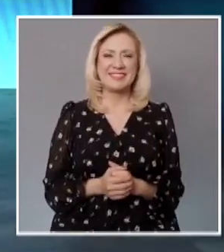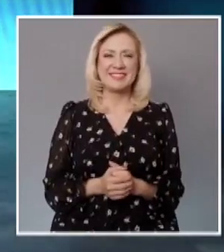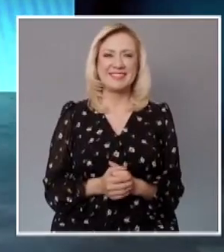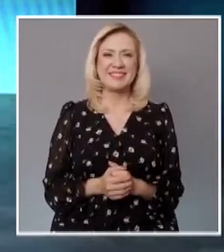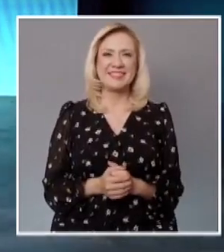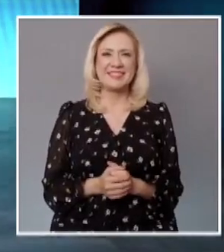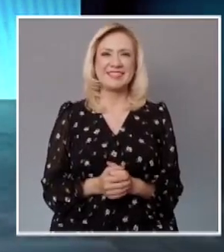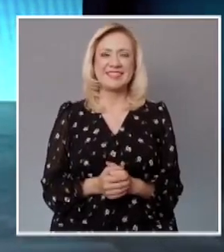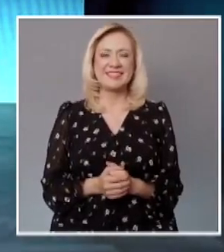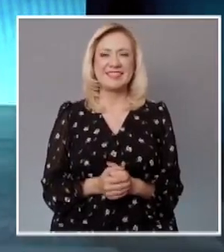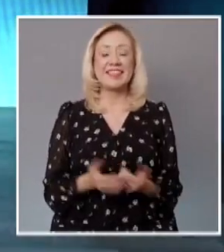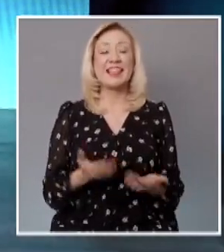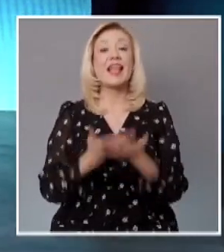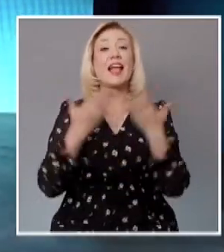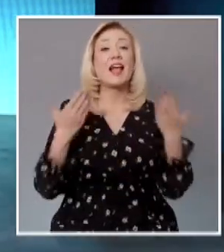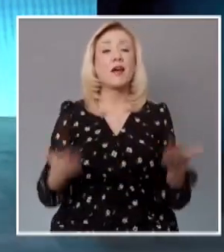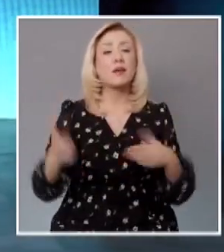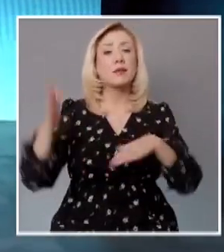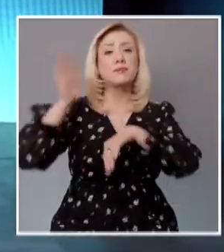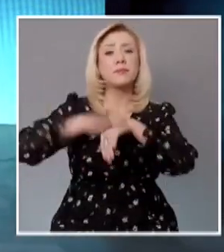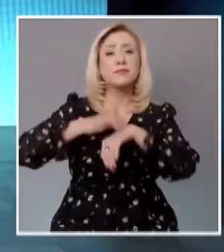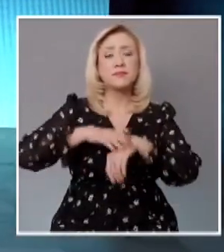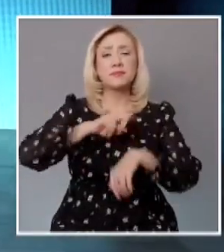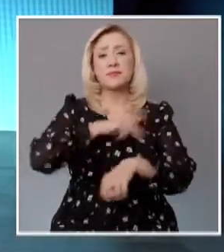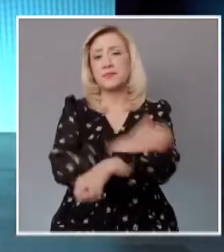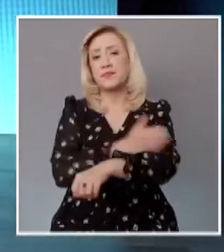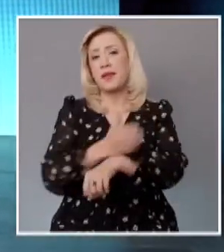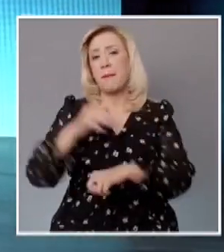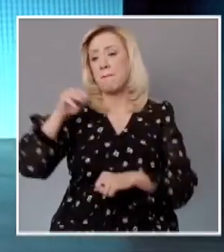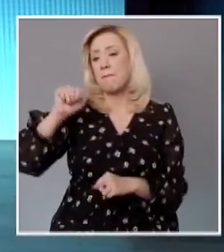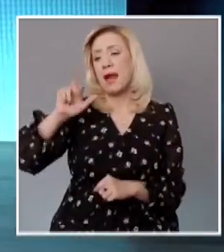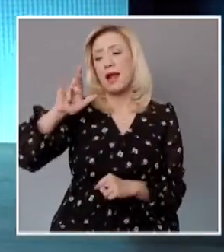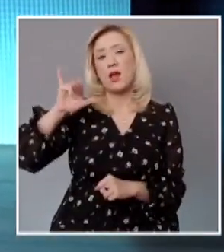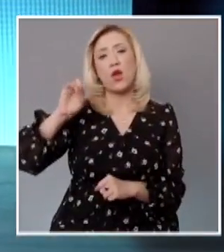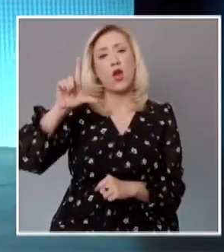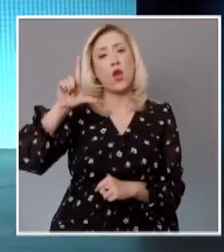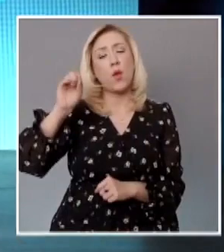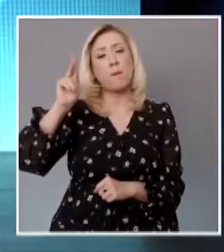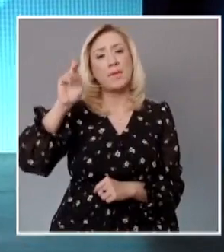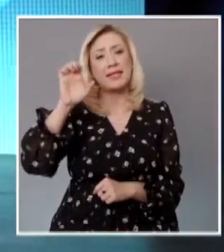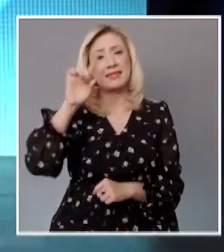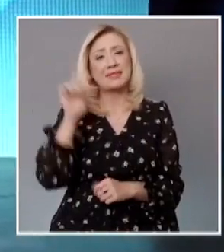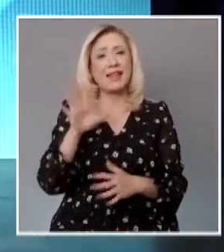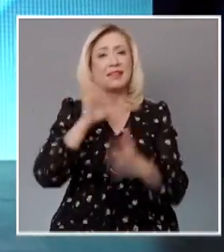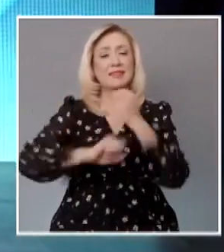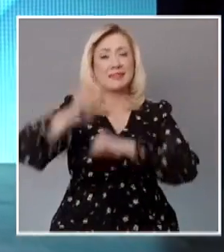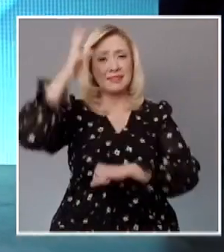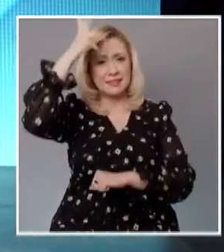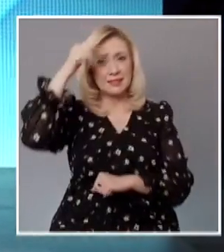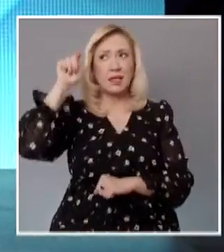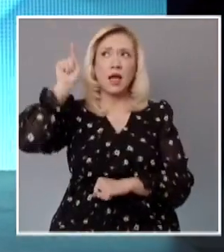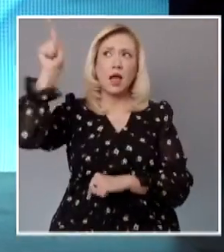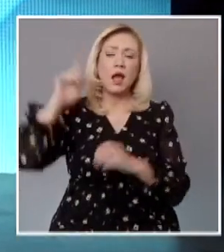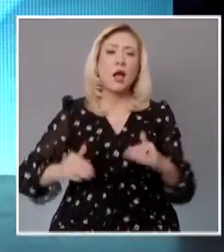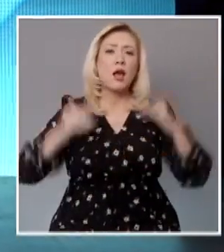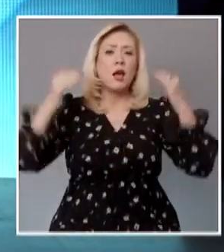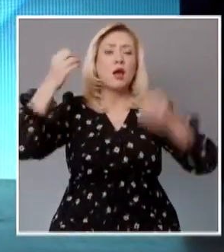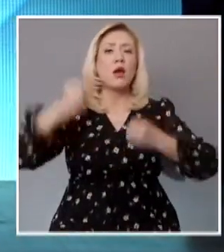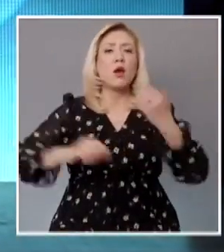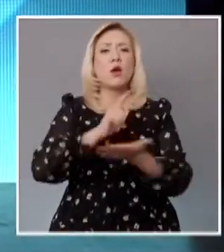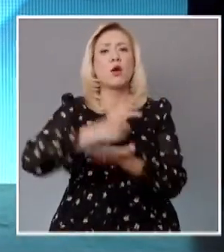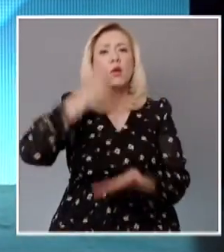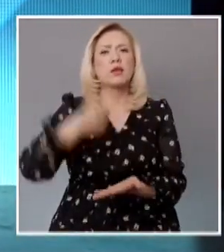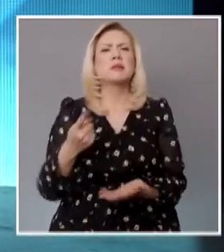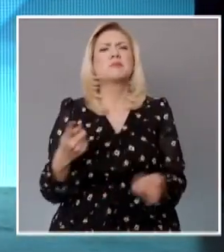Vámonos ahora con el reporte de mi compañero Mario López Peña desde el edificio sede de la Suprema Corte sobre lo que resolvieron esta tarde los